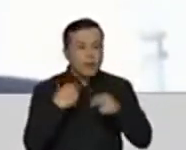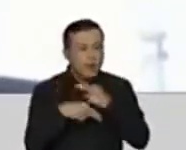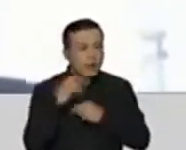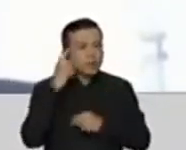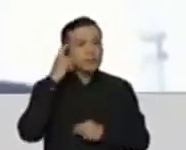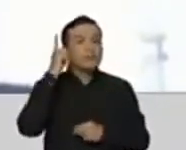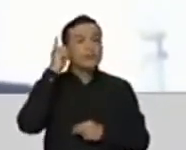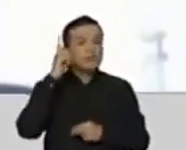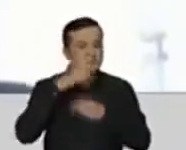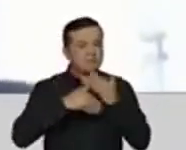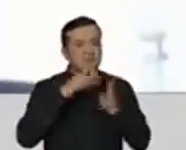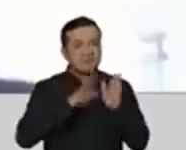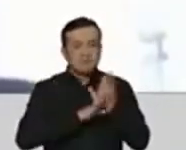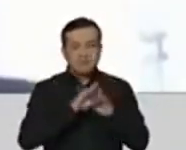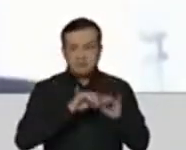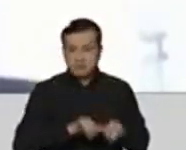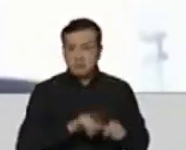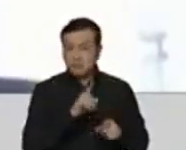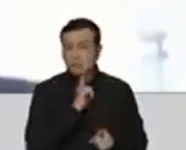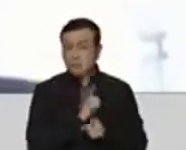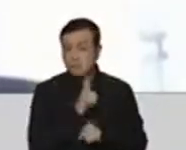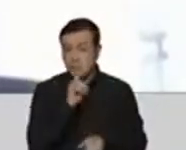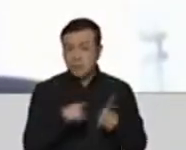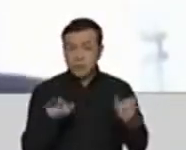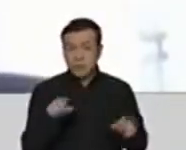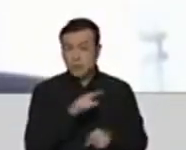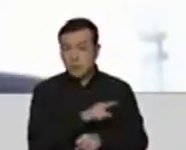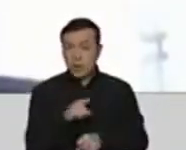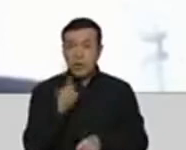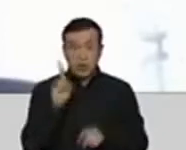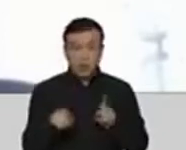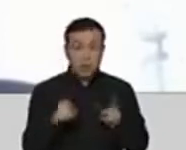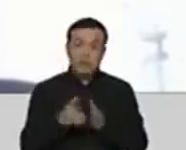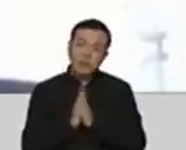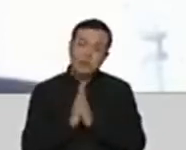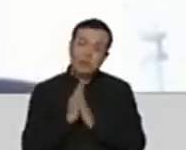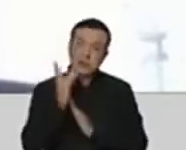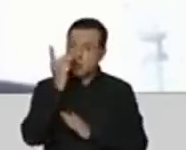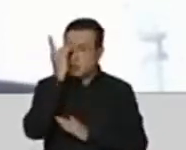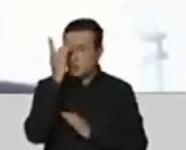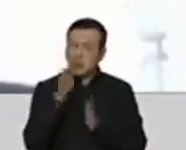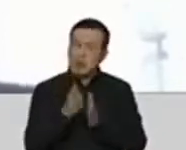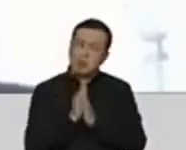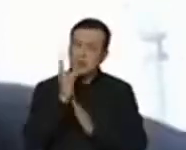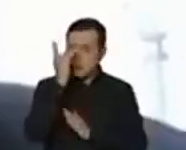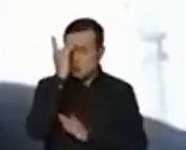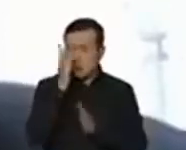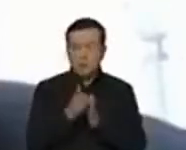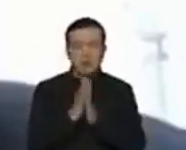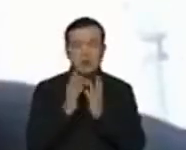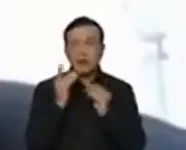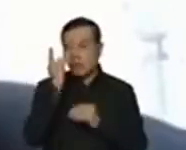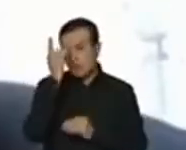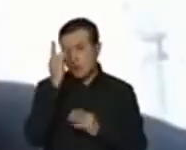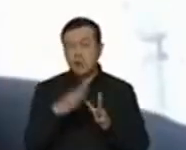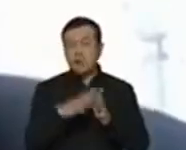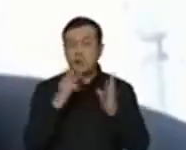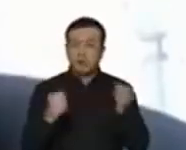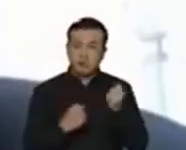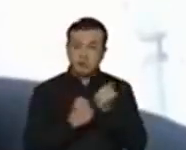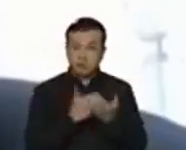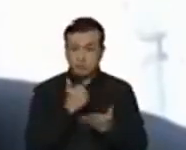creatividad para seguir adelante. Entonces tenemos clientes, tenemos demandas de créditos fuertes en distintos sectores que tenemos que apoyar